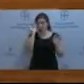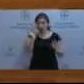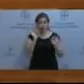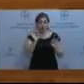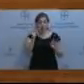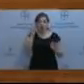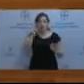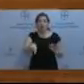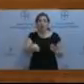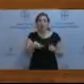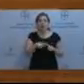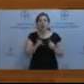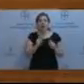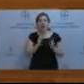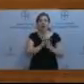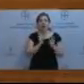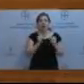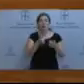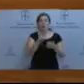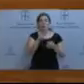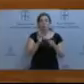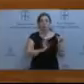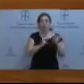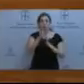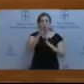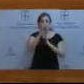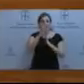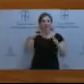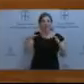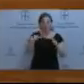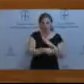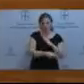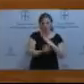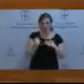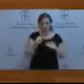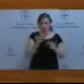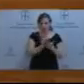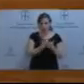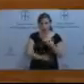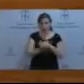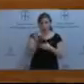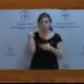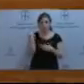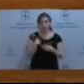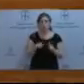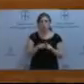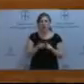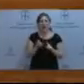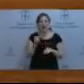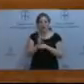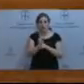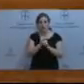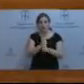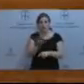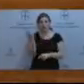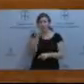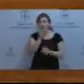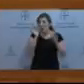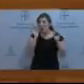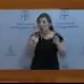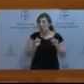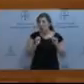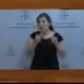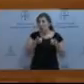curso empieza con un recorte del 50% que ya se aplicó el curso pasado, lo cual ya determina todas esas ayudas al transporte escolar. Empieza lo que